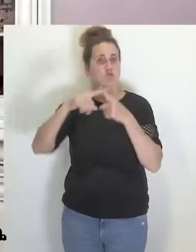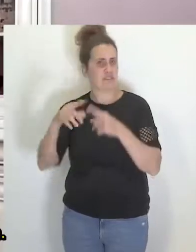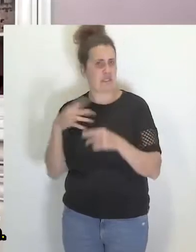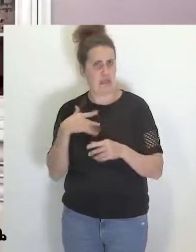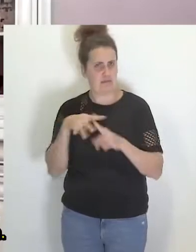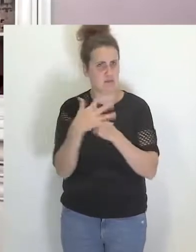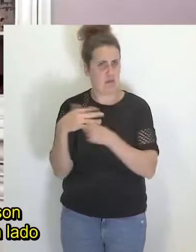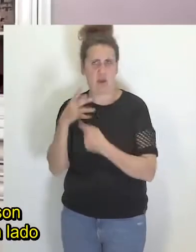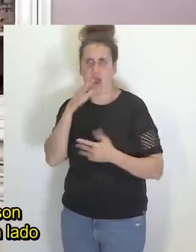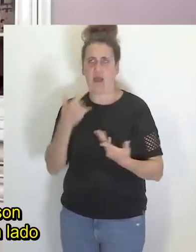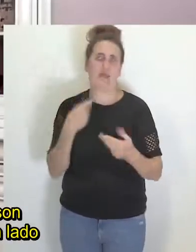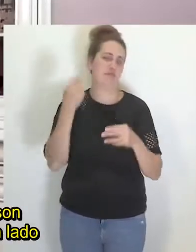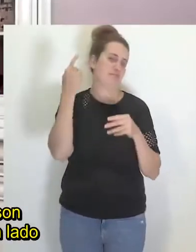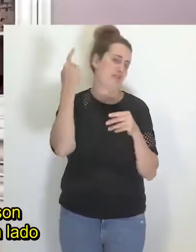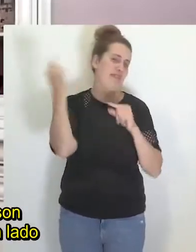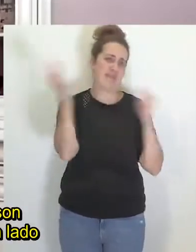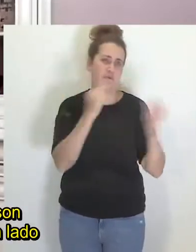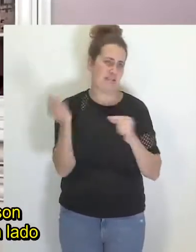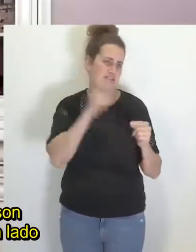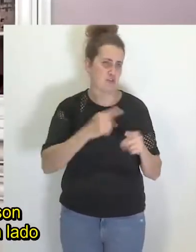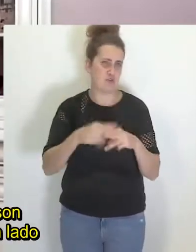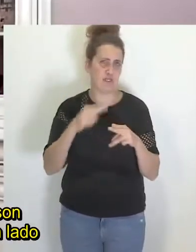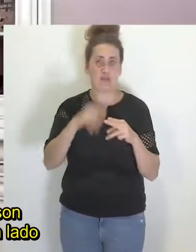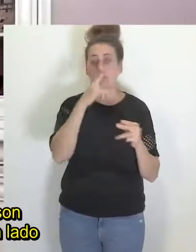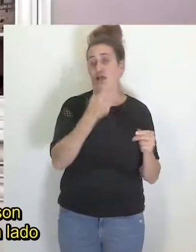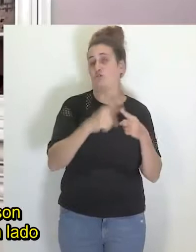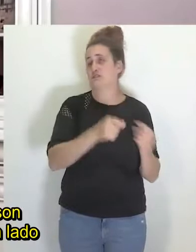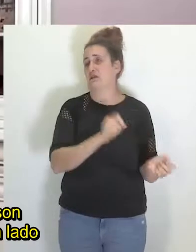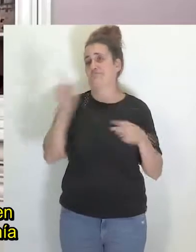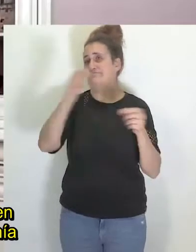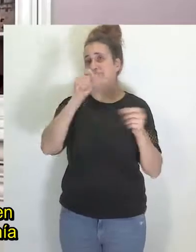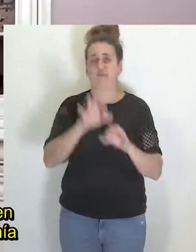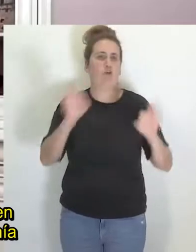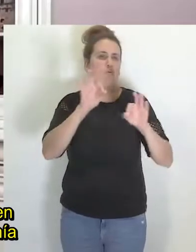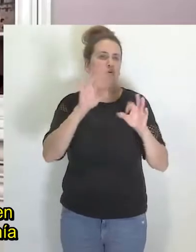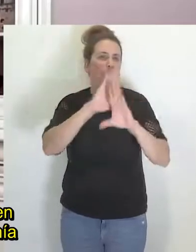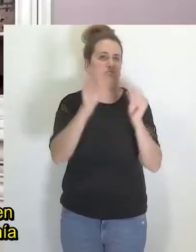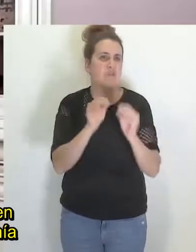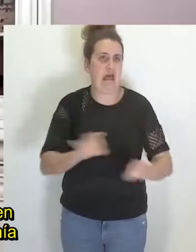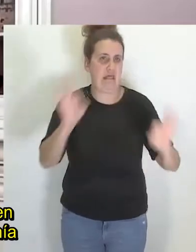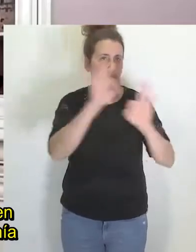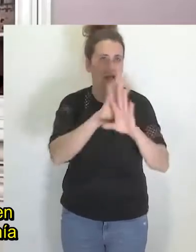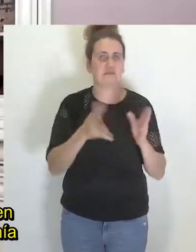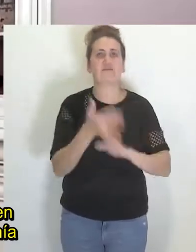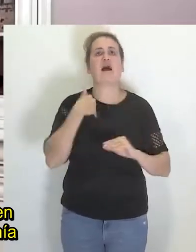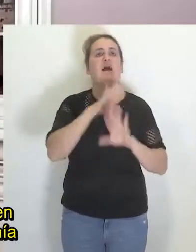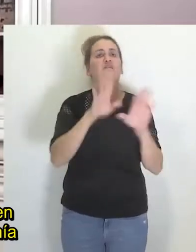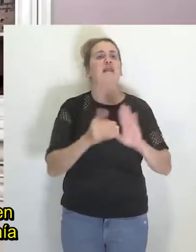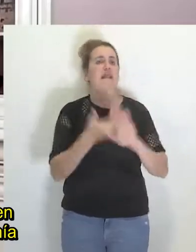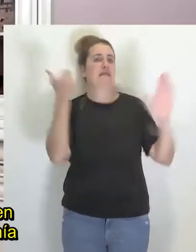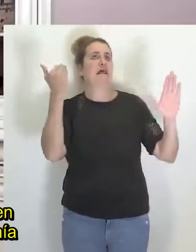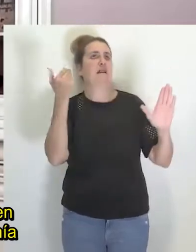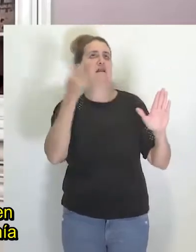suceden, los debates políticos falsos son aquellos que no llevan a ningún lado y que simplemente consiguen quitarla,